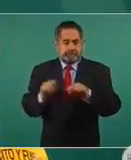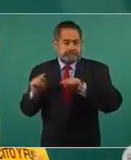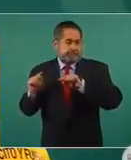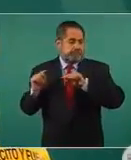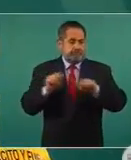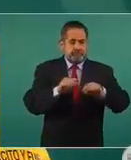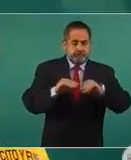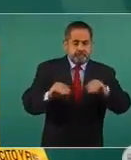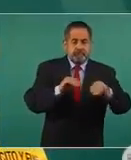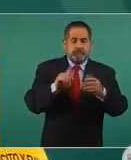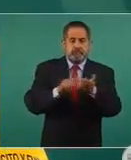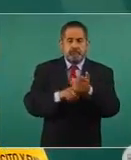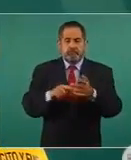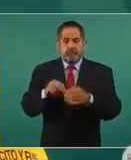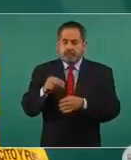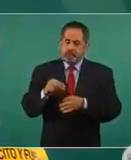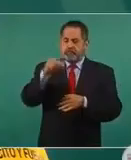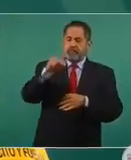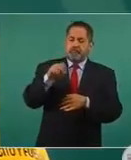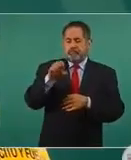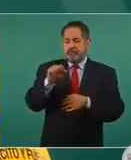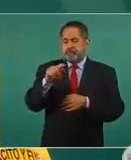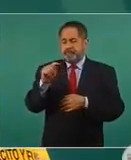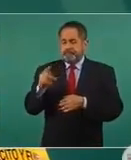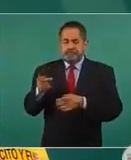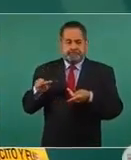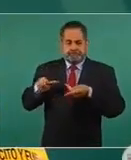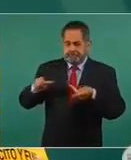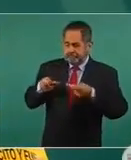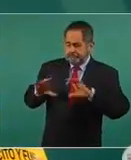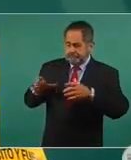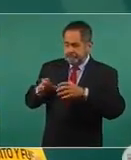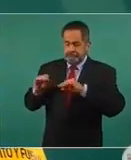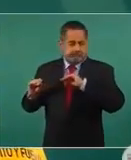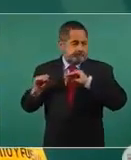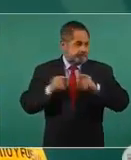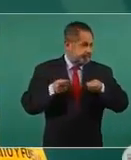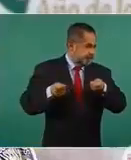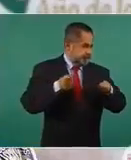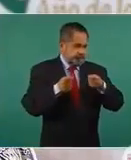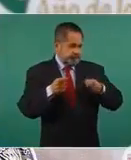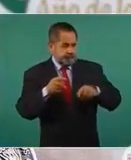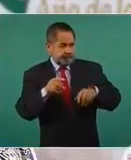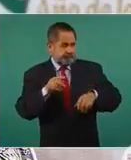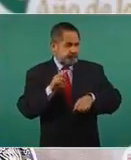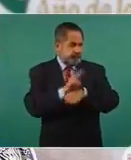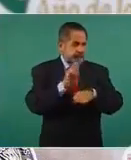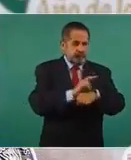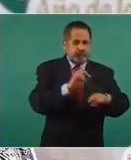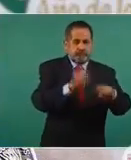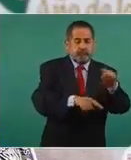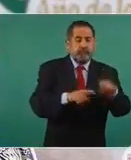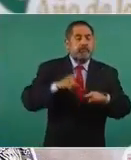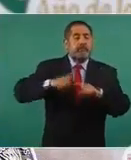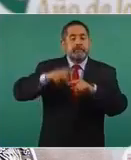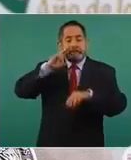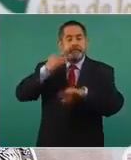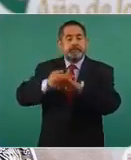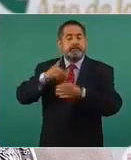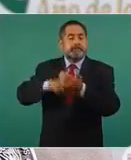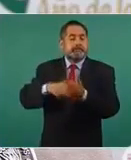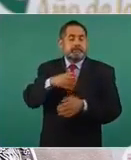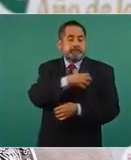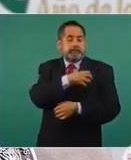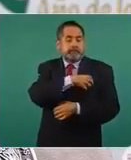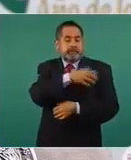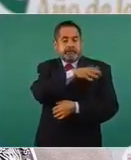operación, la Operación Noreste, que era controlada y responsabilidad de la comandancia